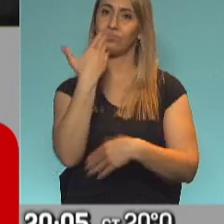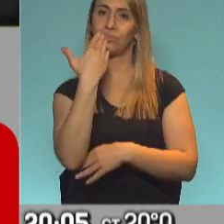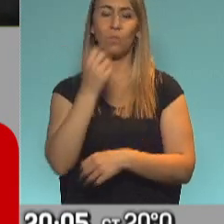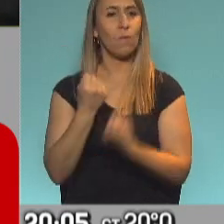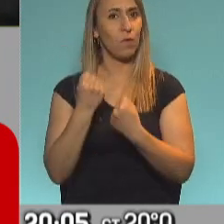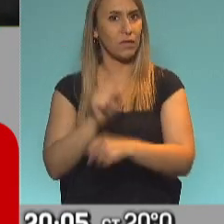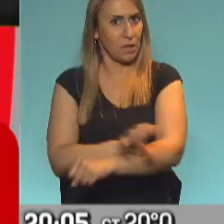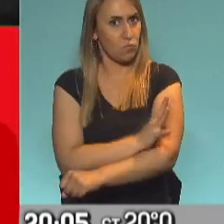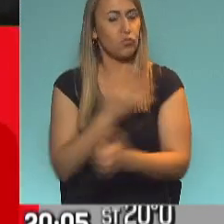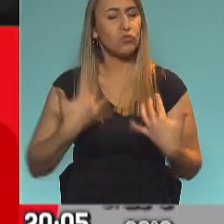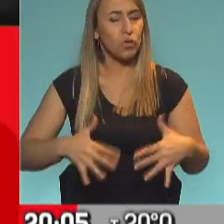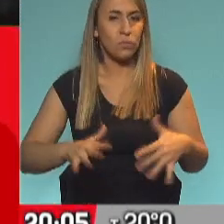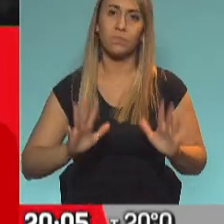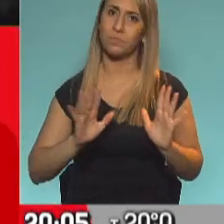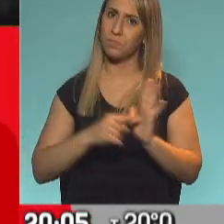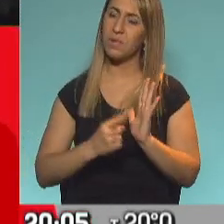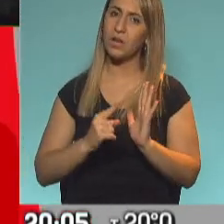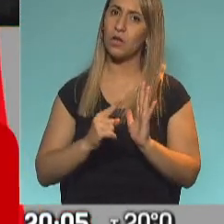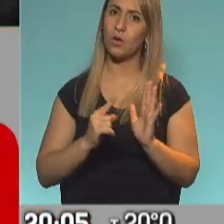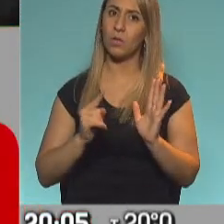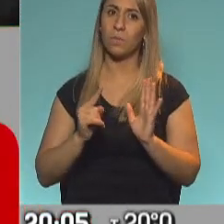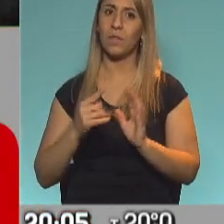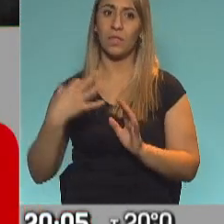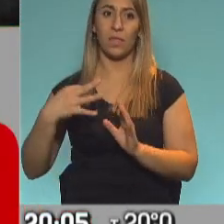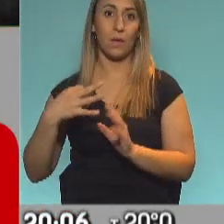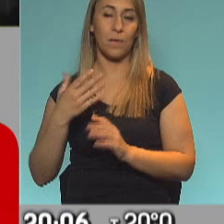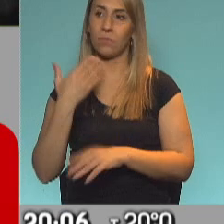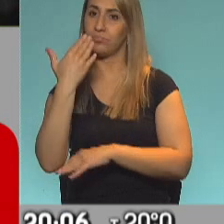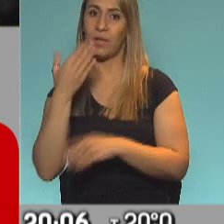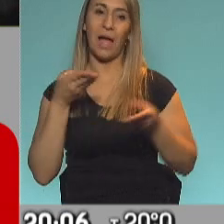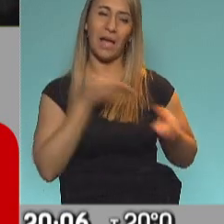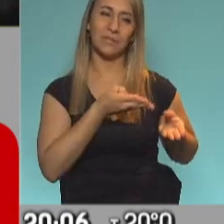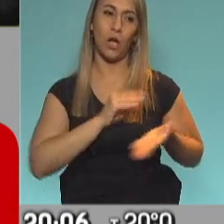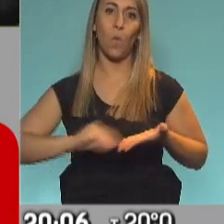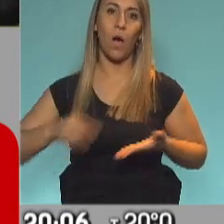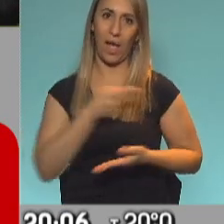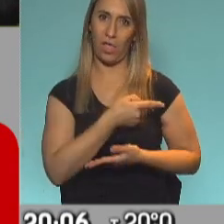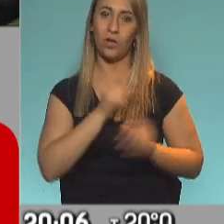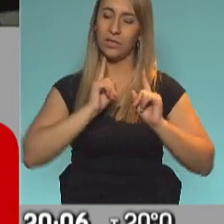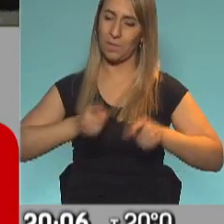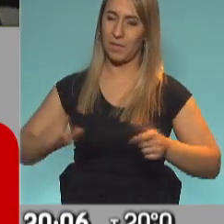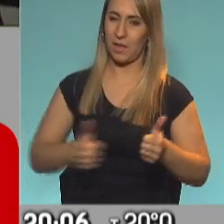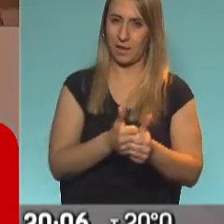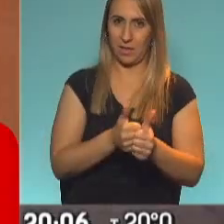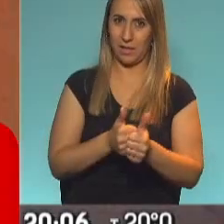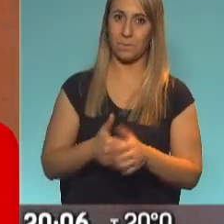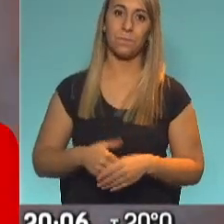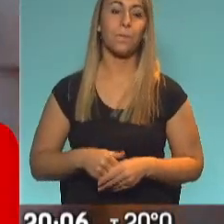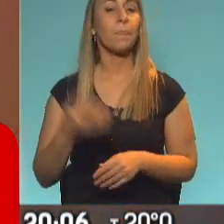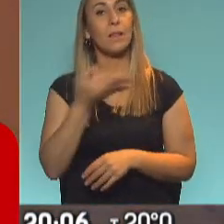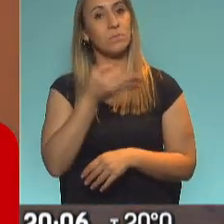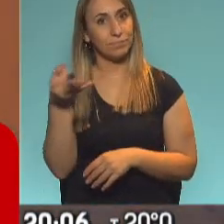emotivo. Está claro que debía también hablar quien lo asesora legalmente a él. Sí, así